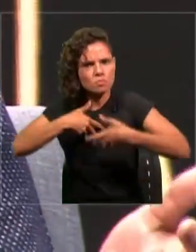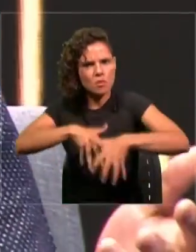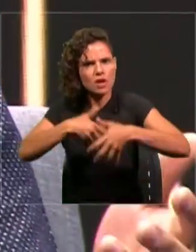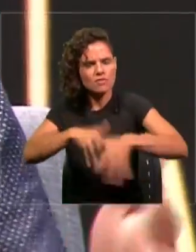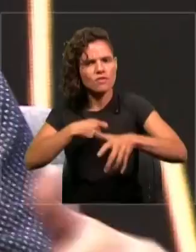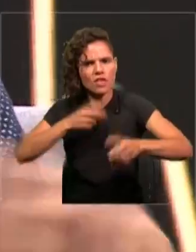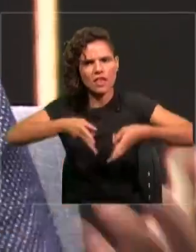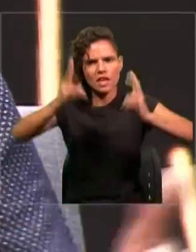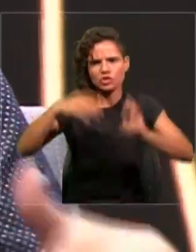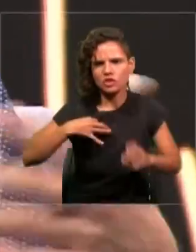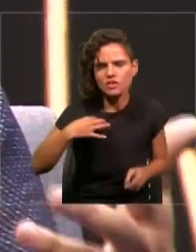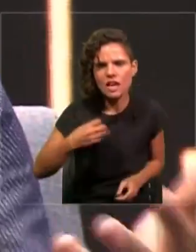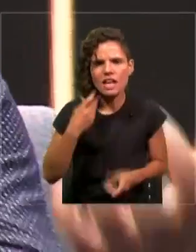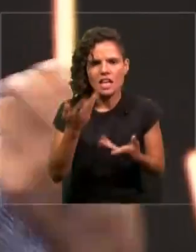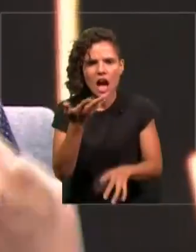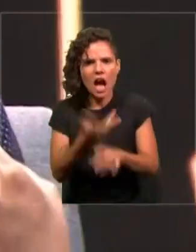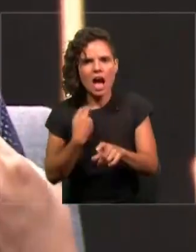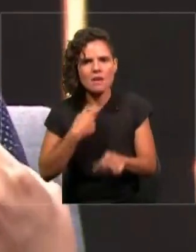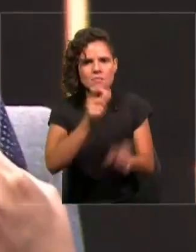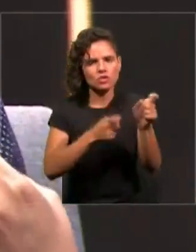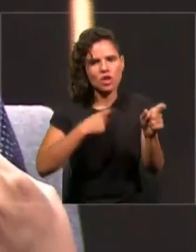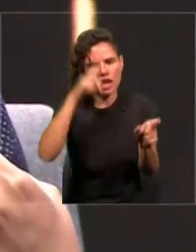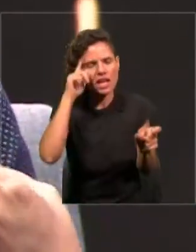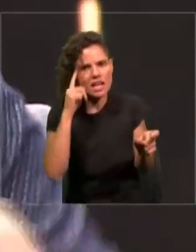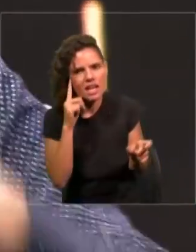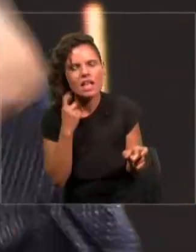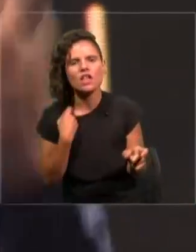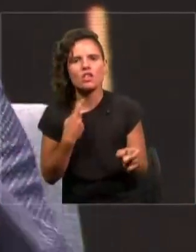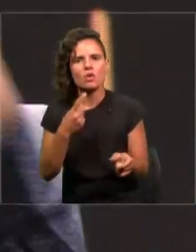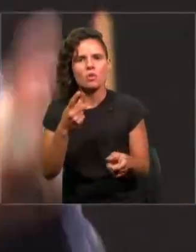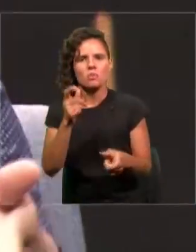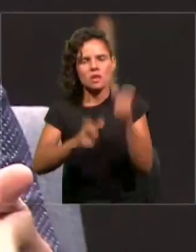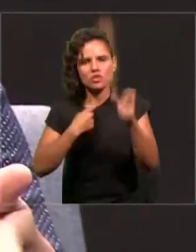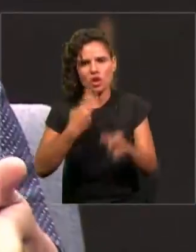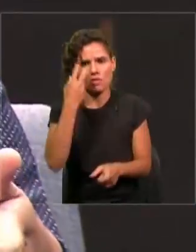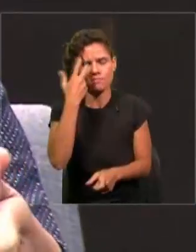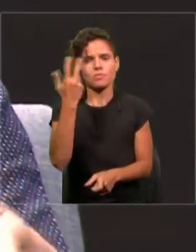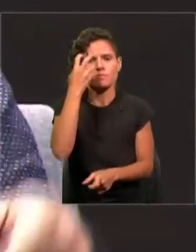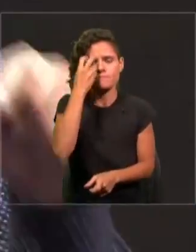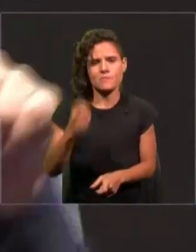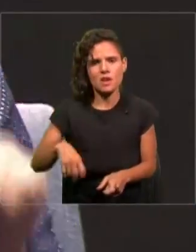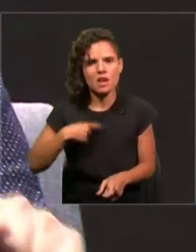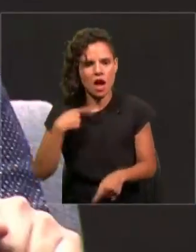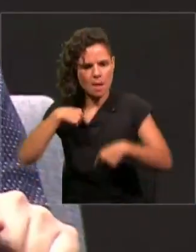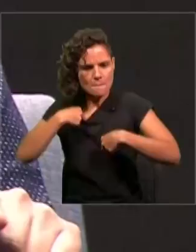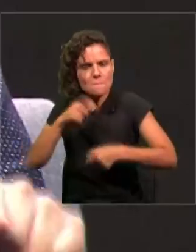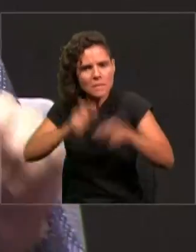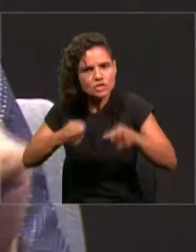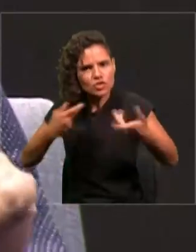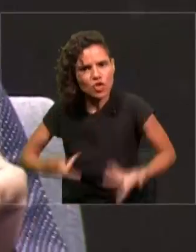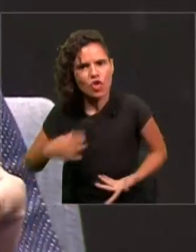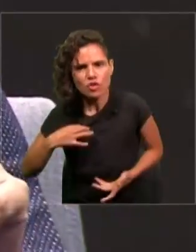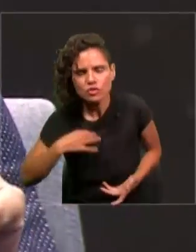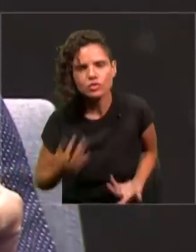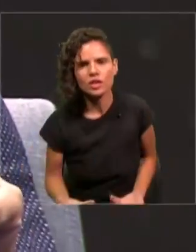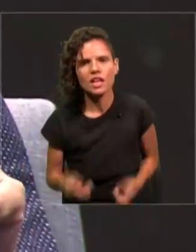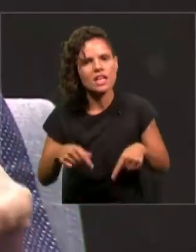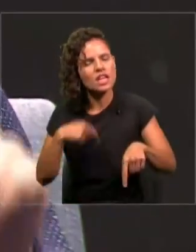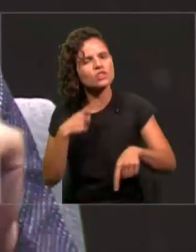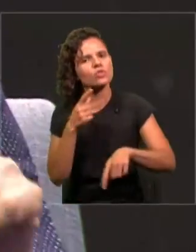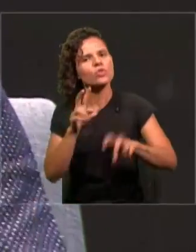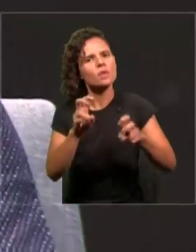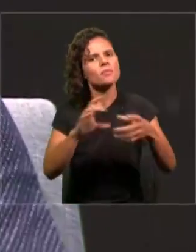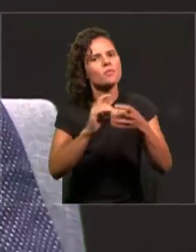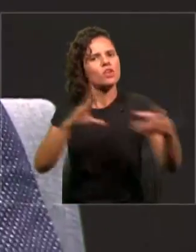derechos civiles donde los heridos, los mutilados, lo está poniendo la población. No es eso a la inversa. Y esa capacidad democrática de la población